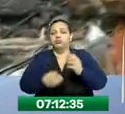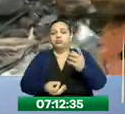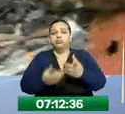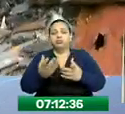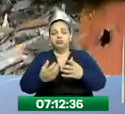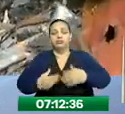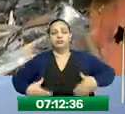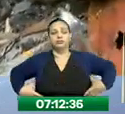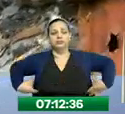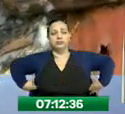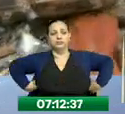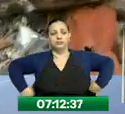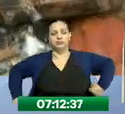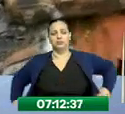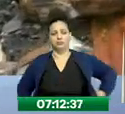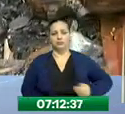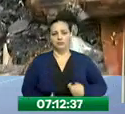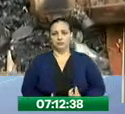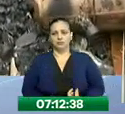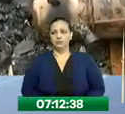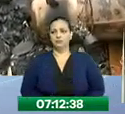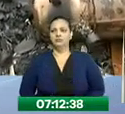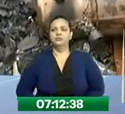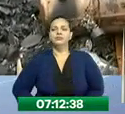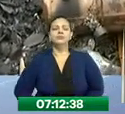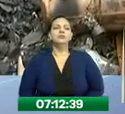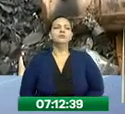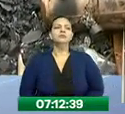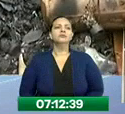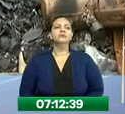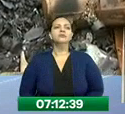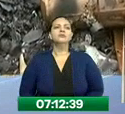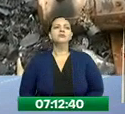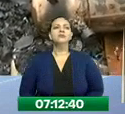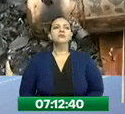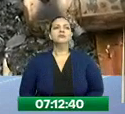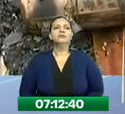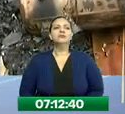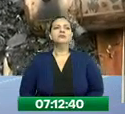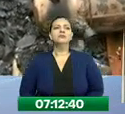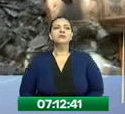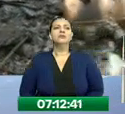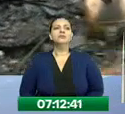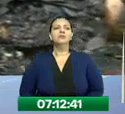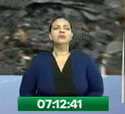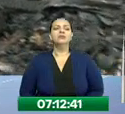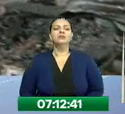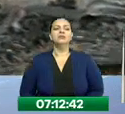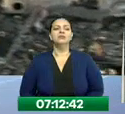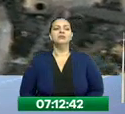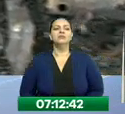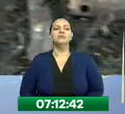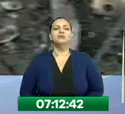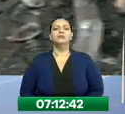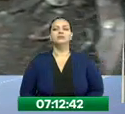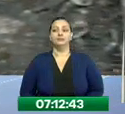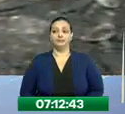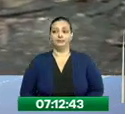a la contribución de amigos, también pudieron levantar a las personas que viven en los